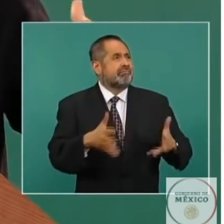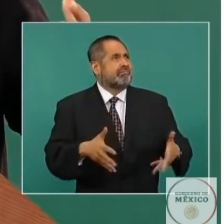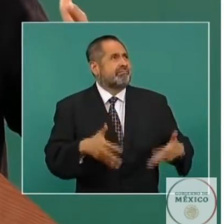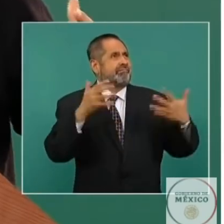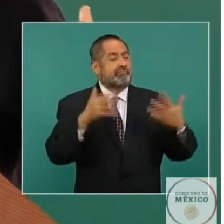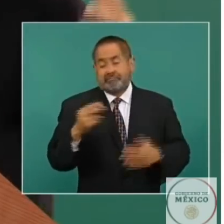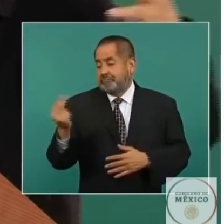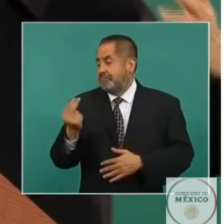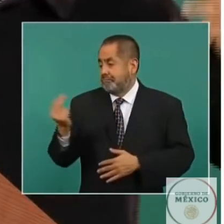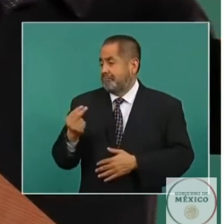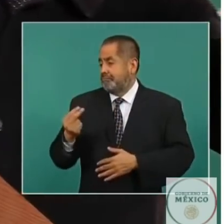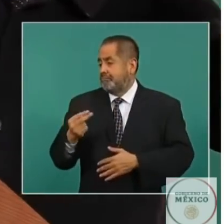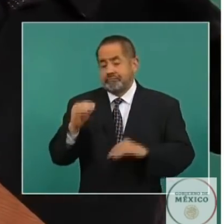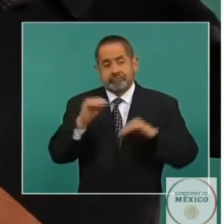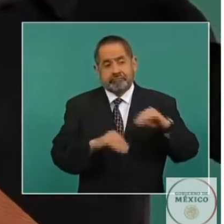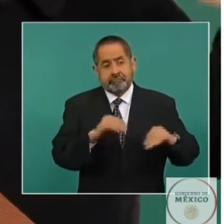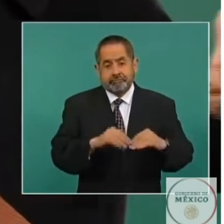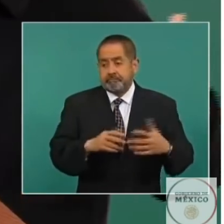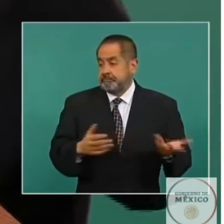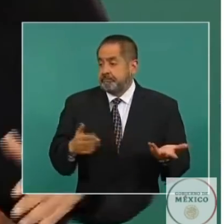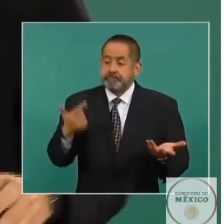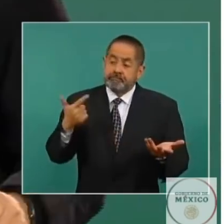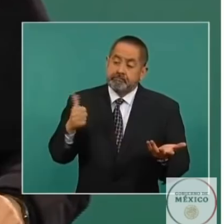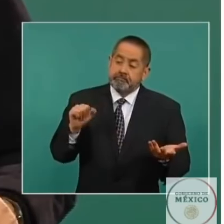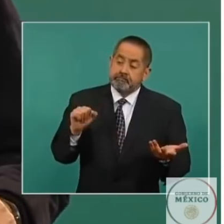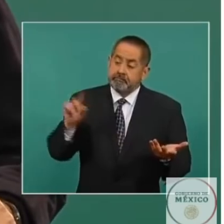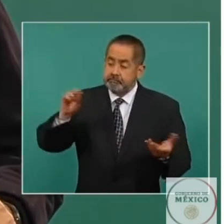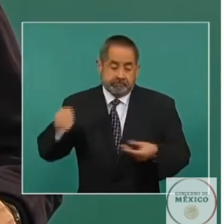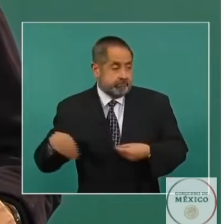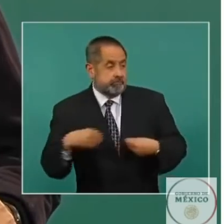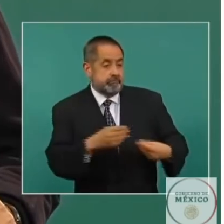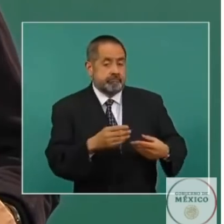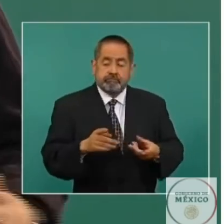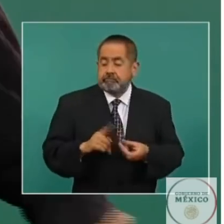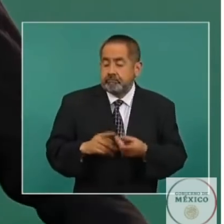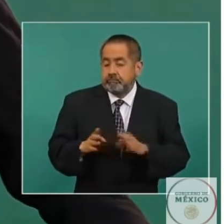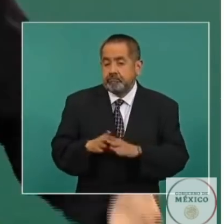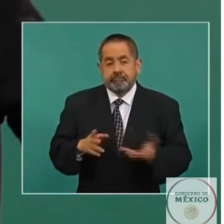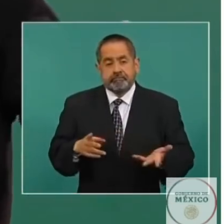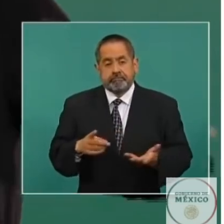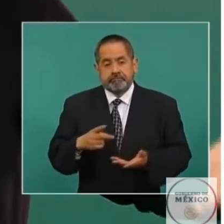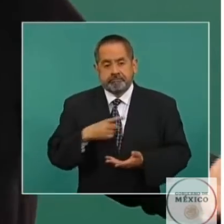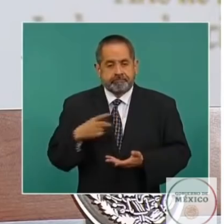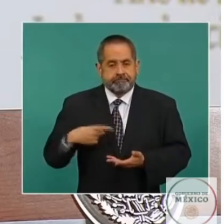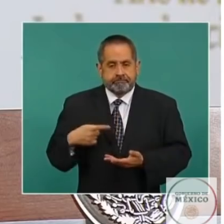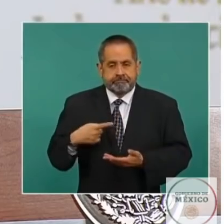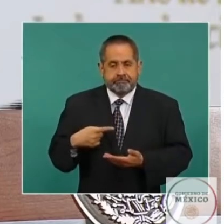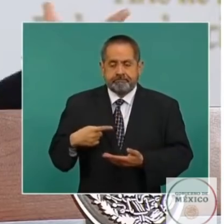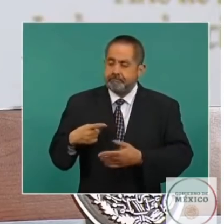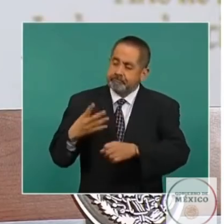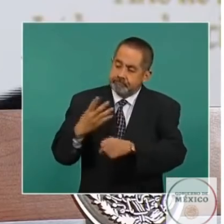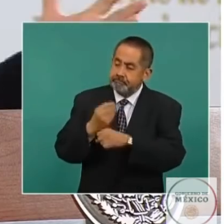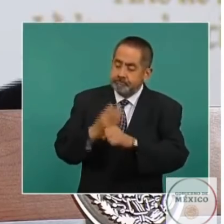Amigos y amigas, vamos a ir a la conferencia porque hoy se da a conocer que Iberdrola se le cae un negocio multimillonario